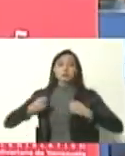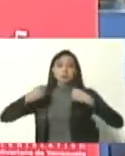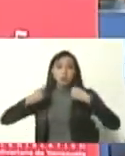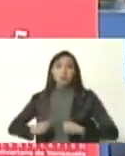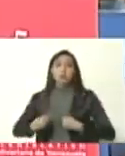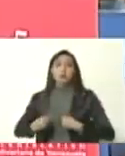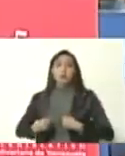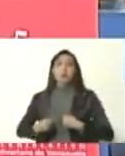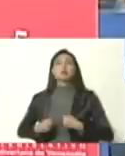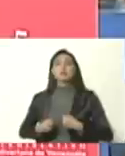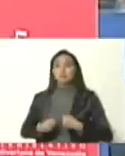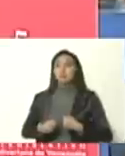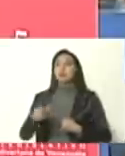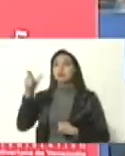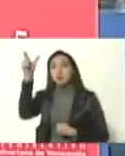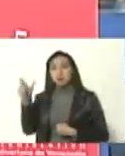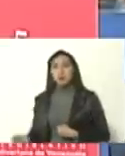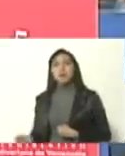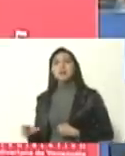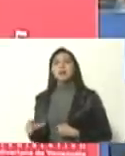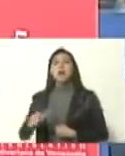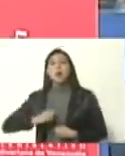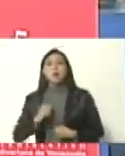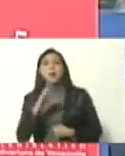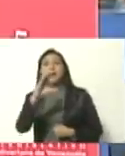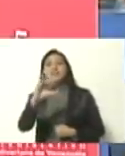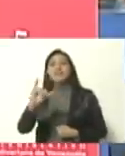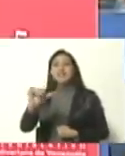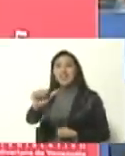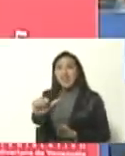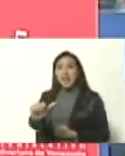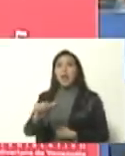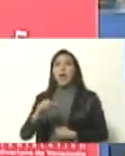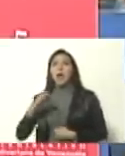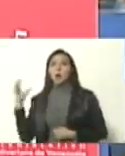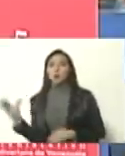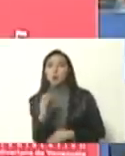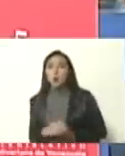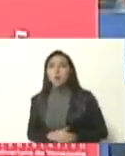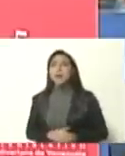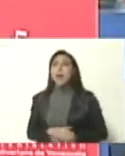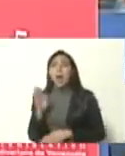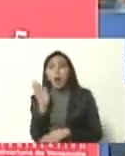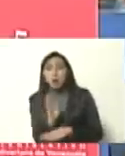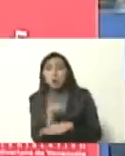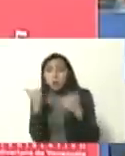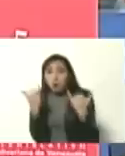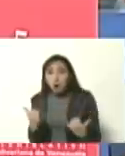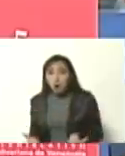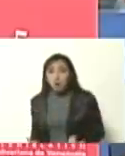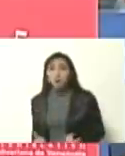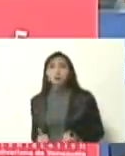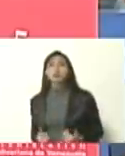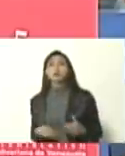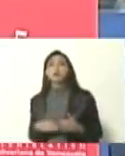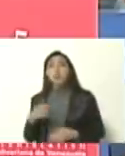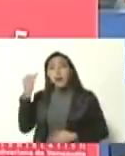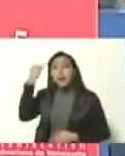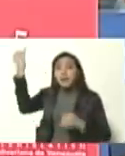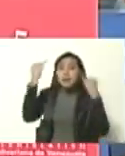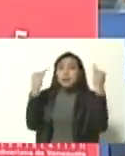por un agente de la CIA que está en estos momentos siendo protegido por la Dirección Nacional de Inteligencia